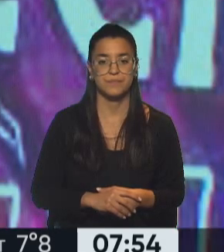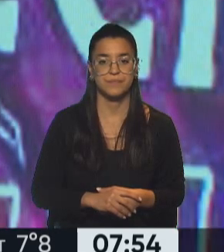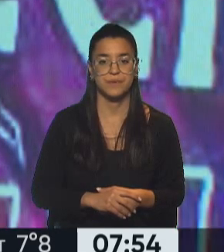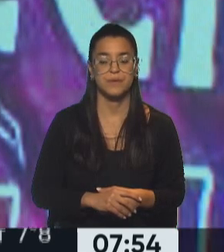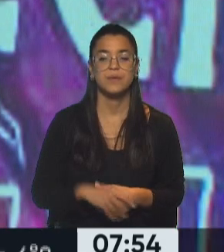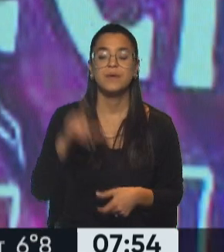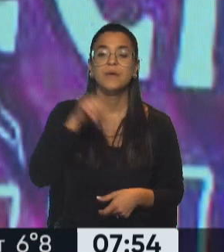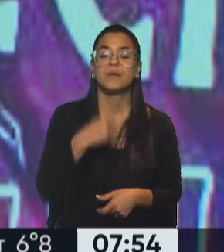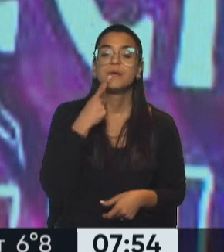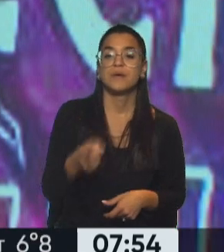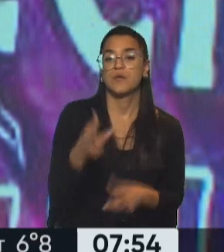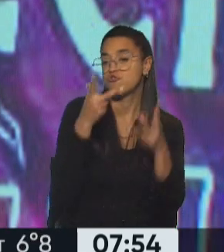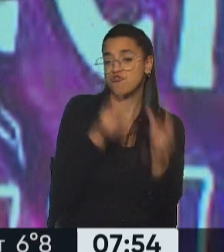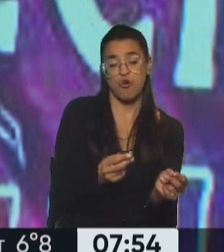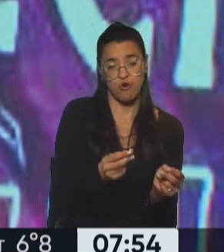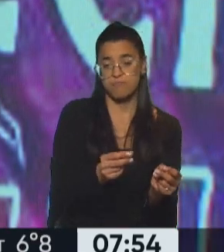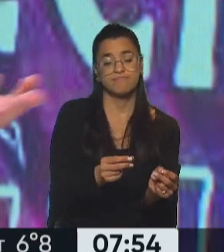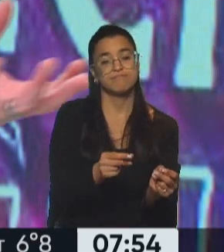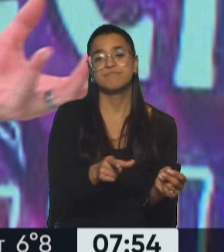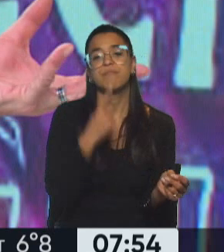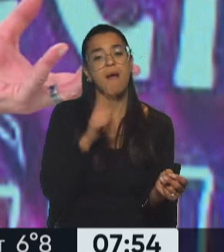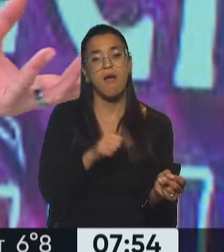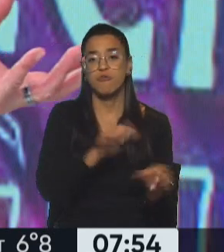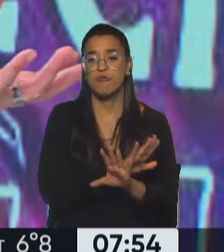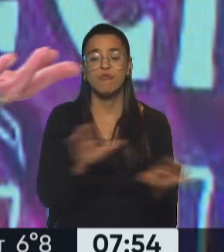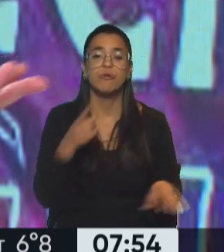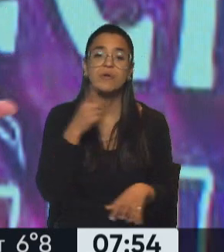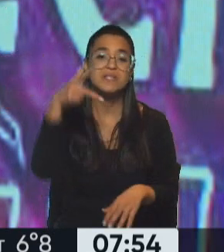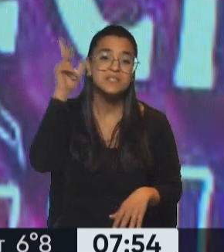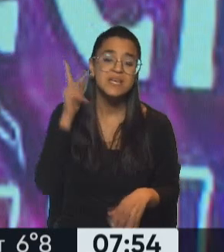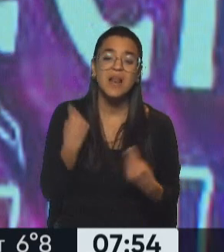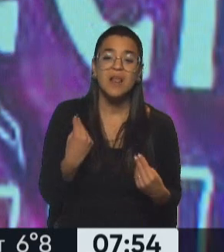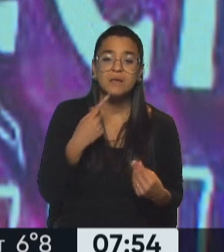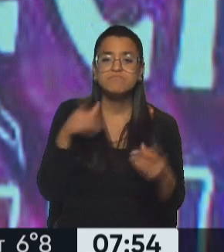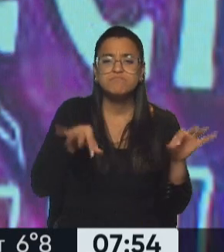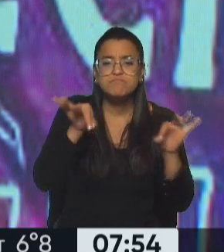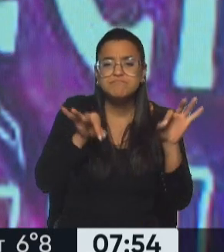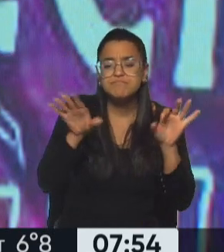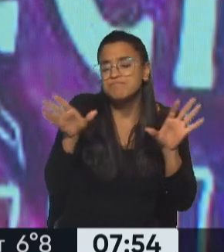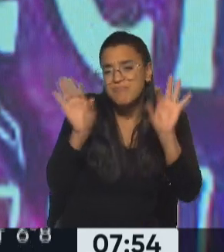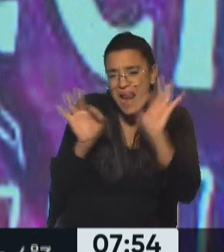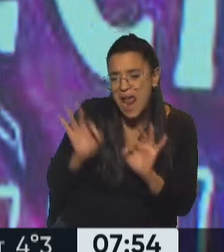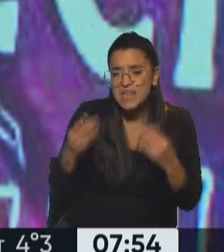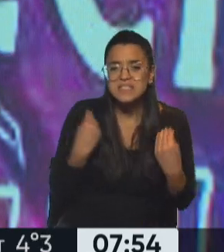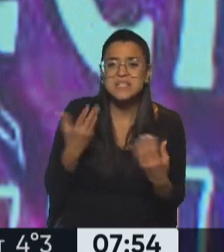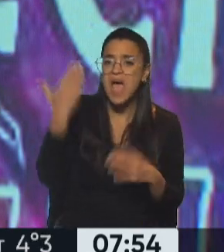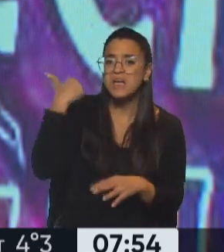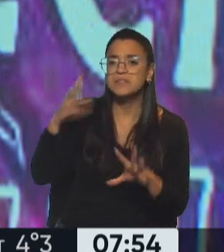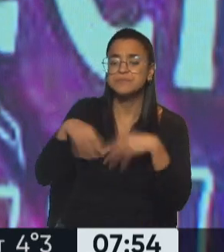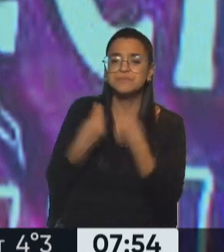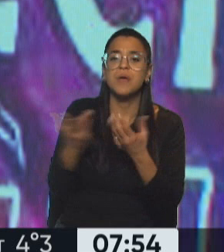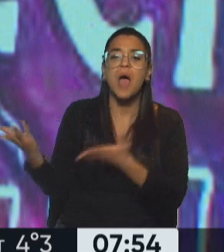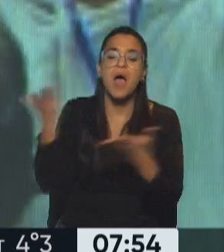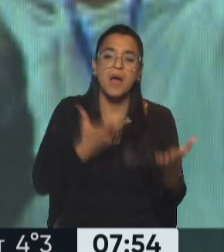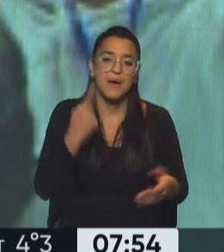el triunfo del no el rechazo en chile ya empezamos a analizar lo que significa justamente este resultado conocido ayer alejandra a